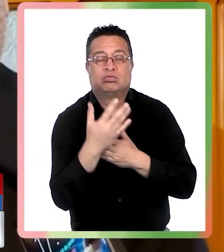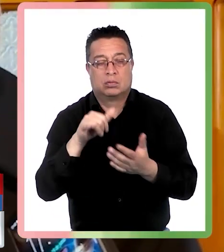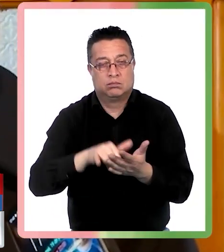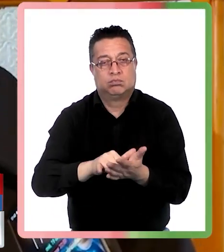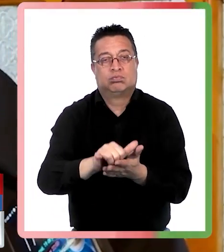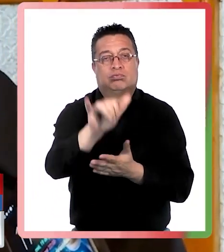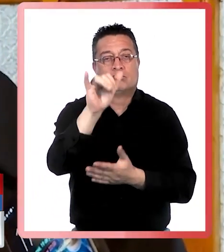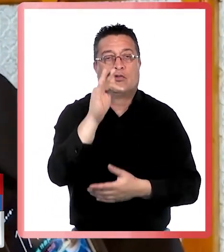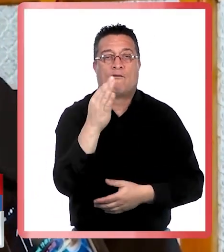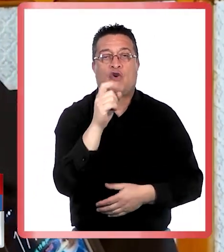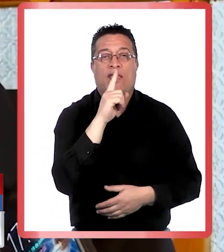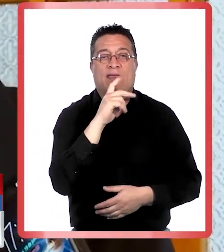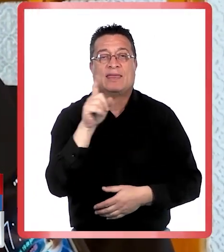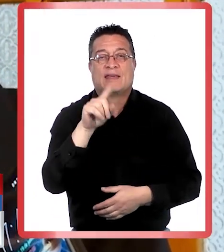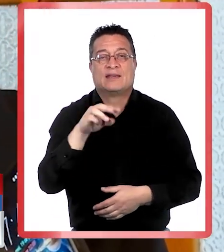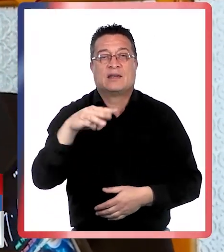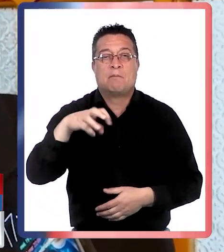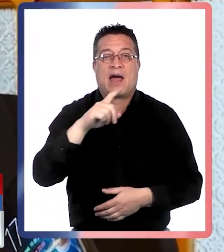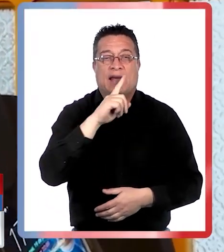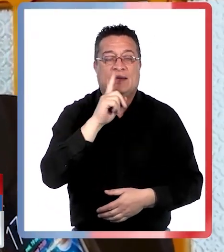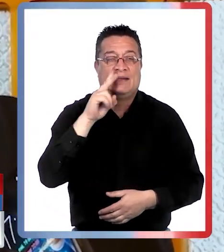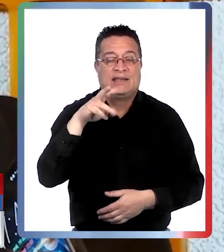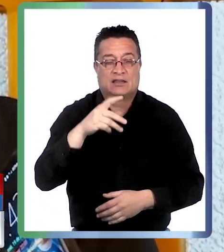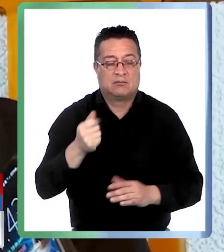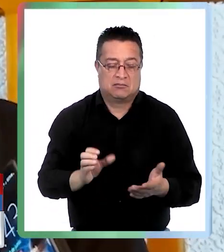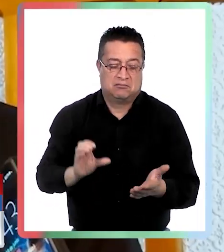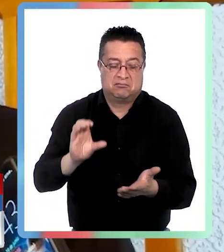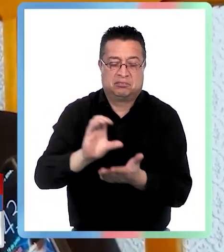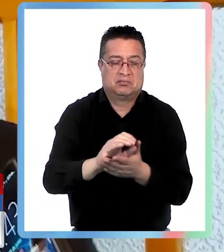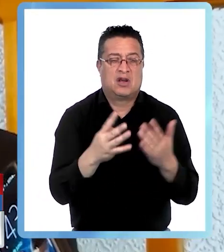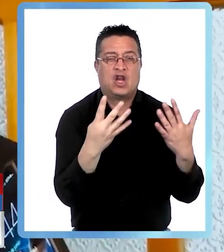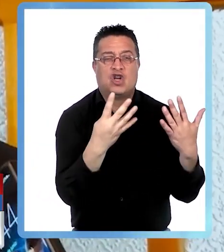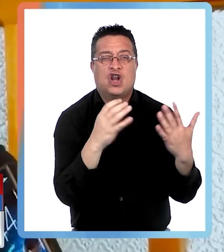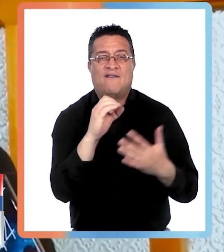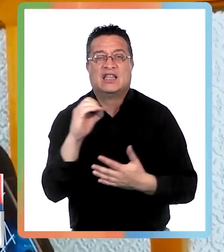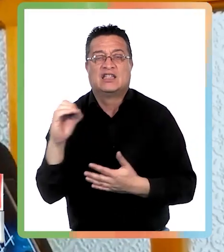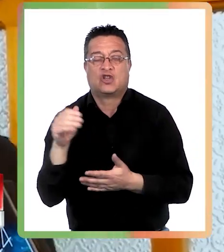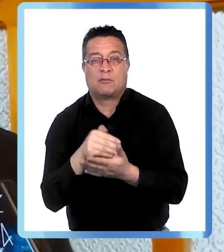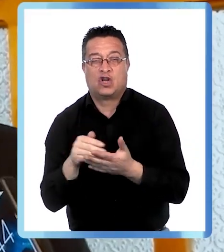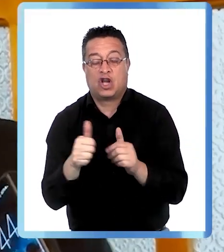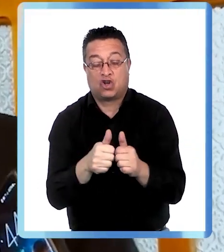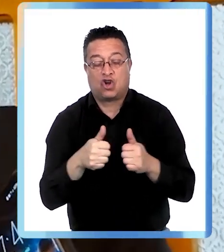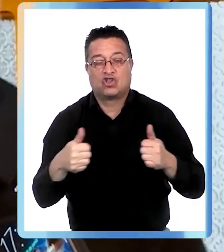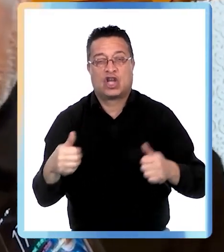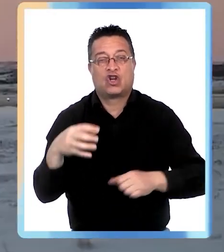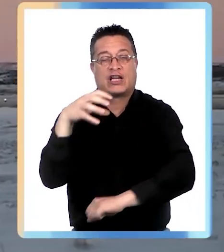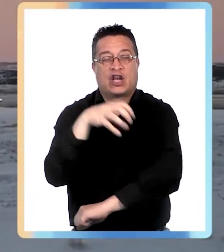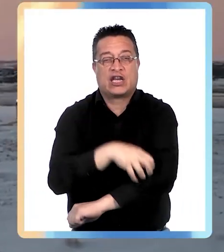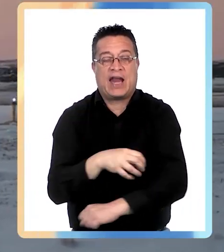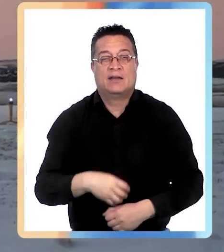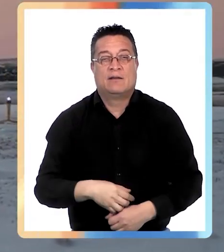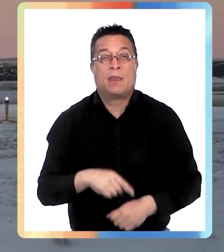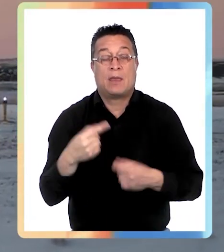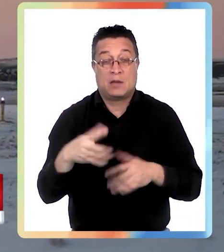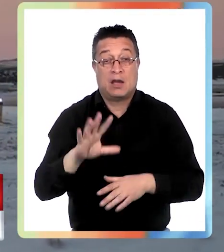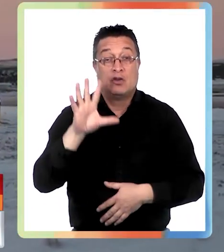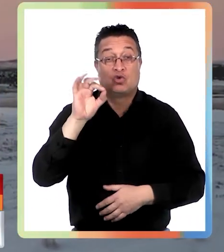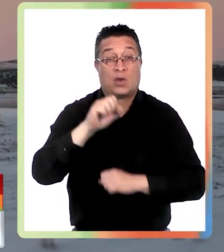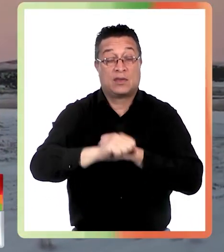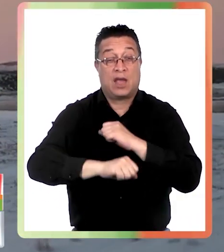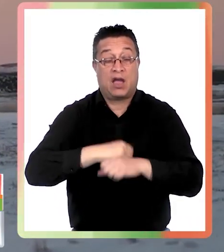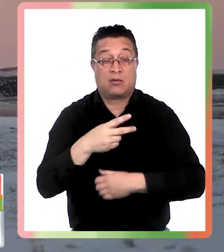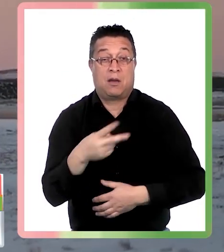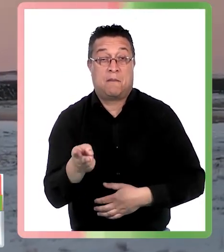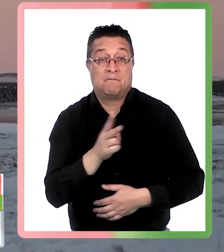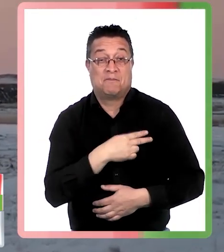modernización del adomo Fuentes Martínez ahí también hay un aporte cerca de 900 millones del del Consejo regional finalmente en el marco de los